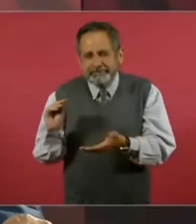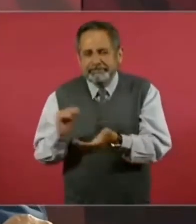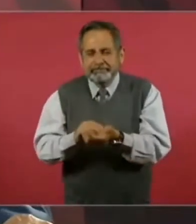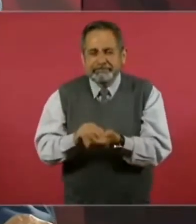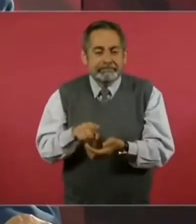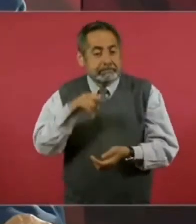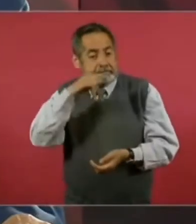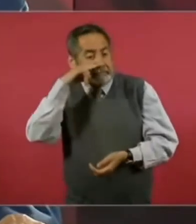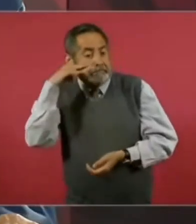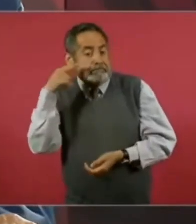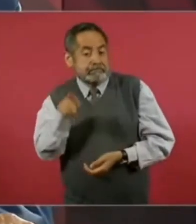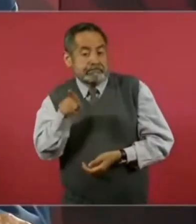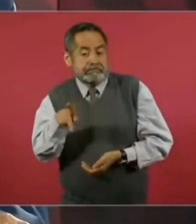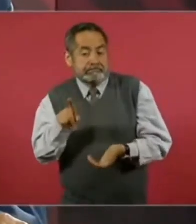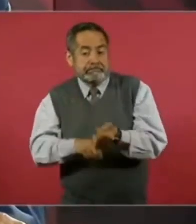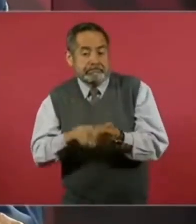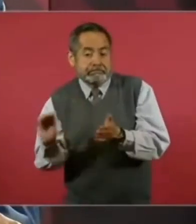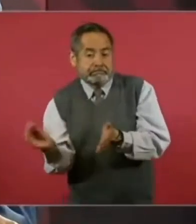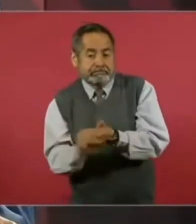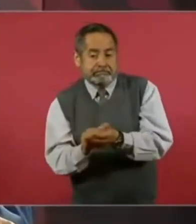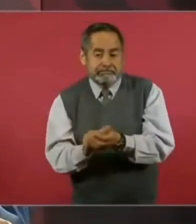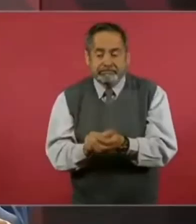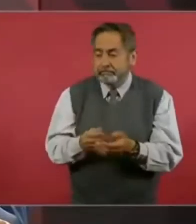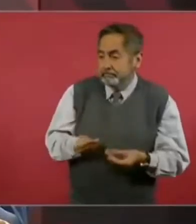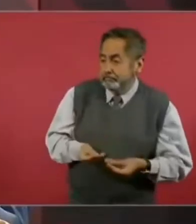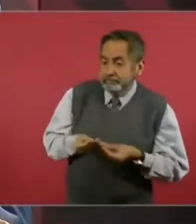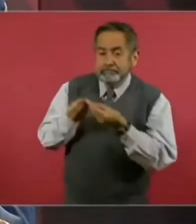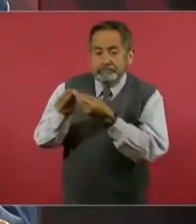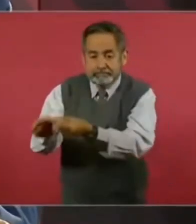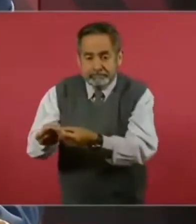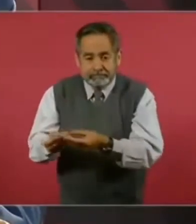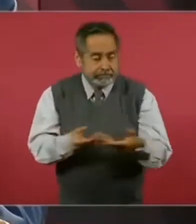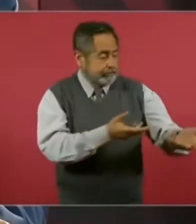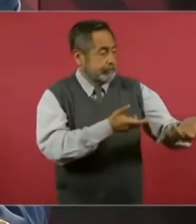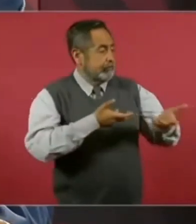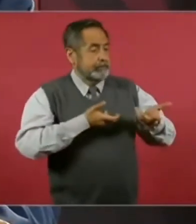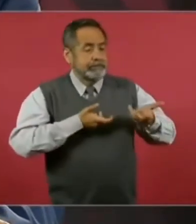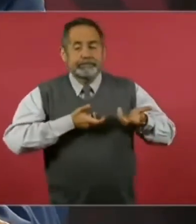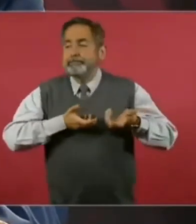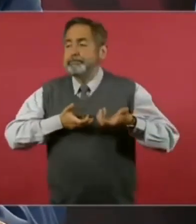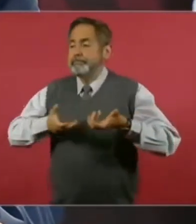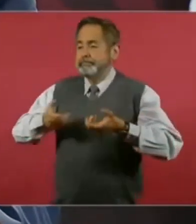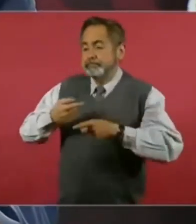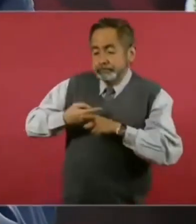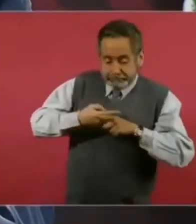sí, y que de esa manera, cuando llegaran las armas,